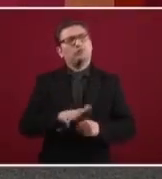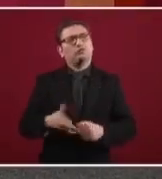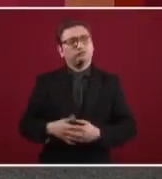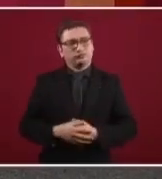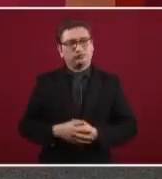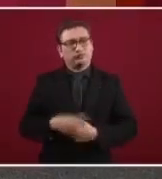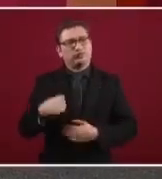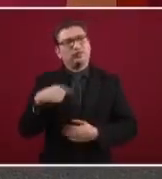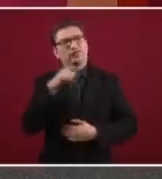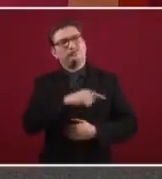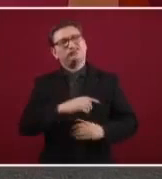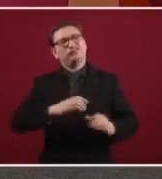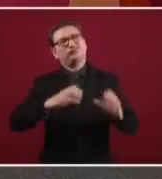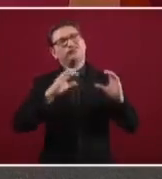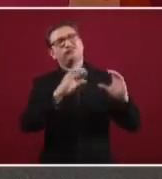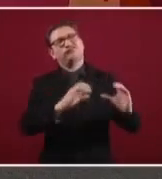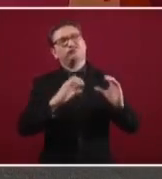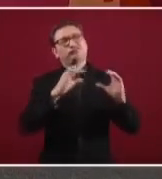cuidarle,